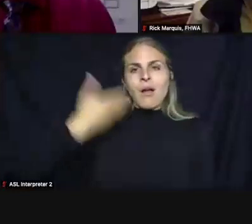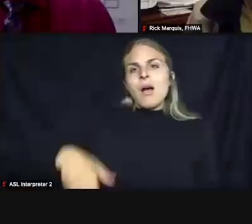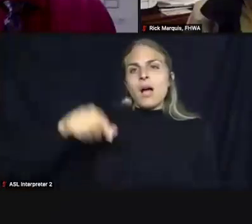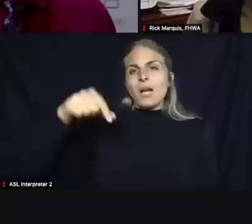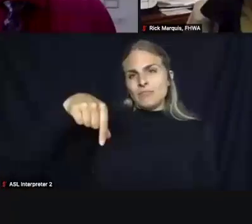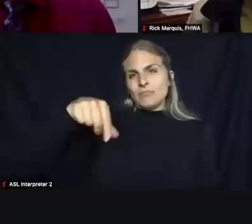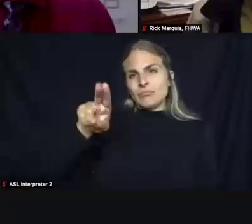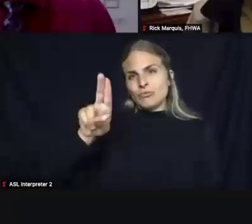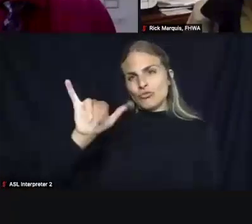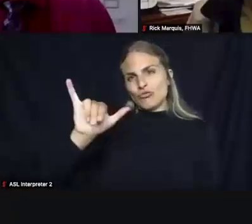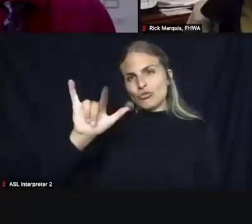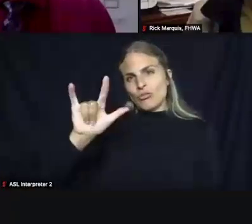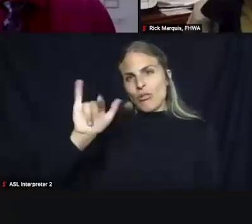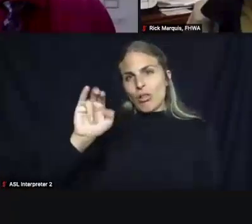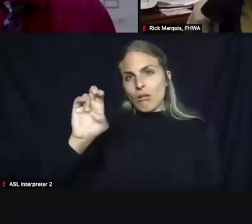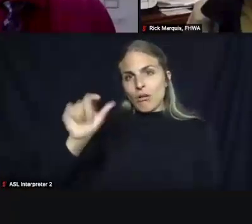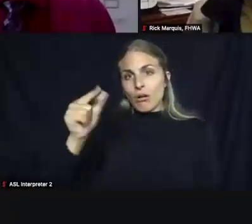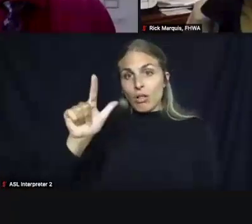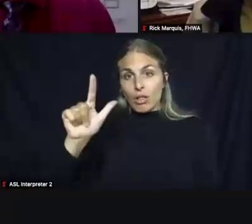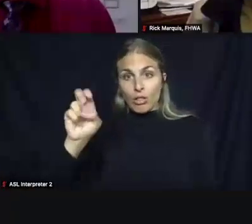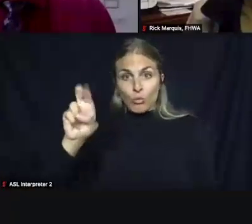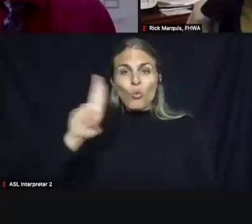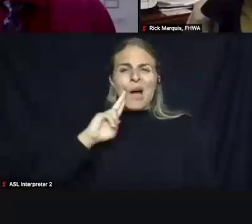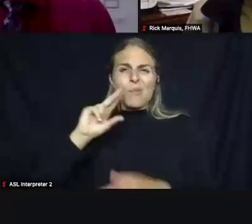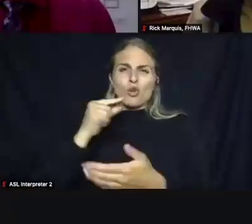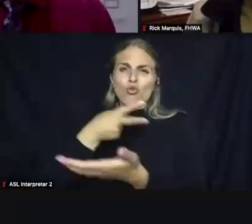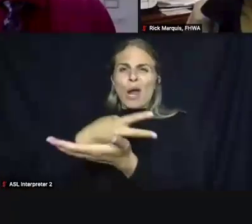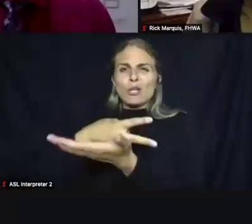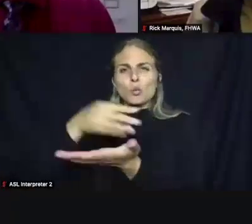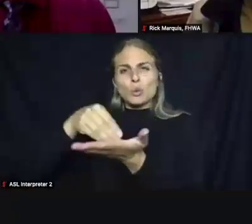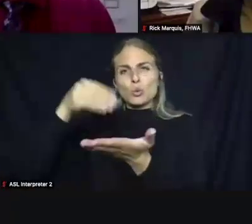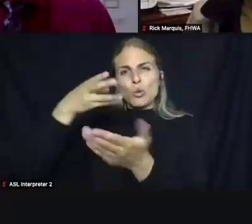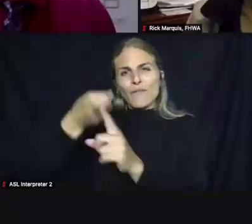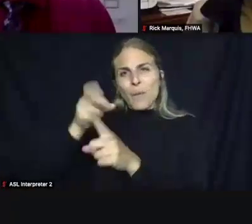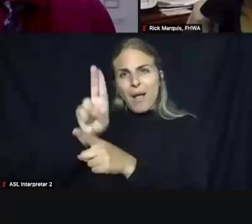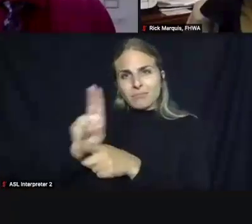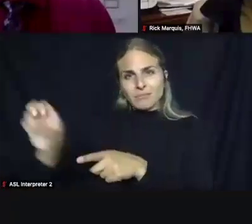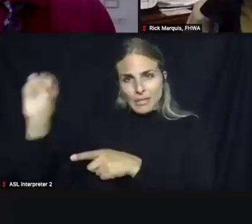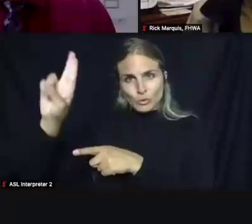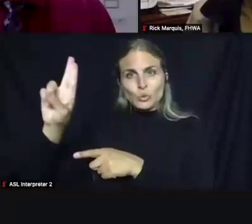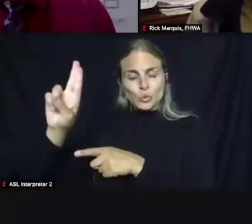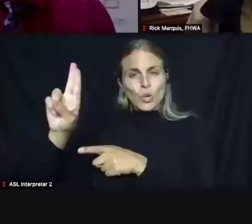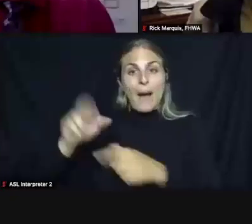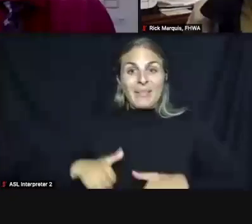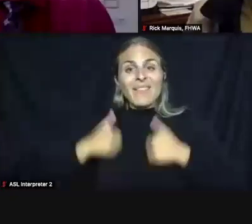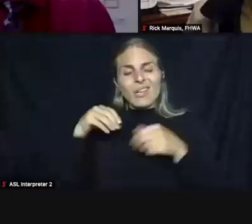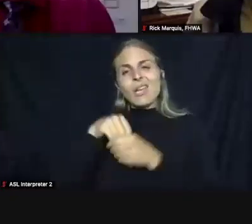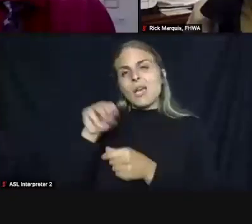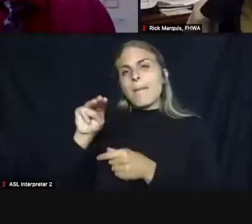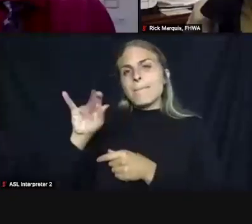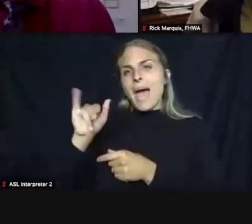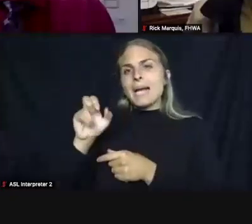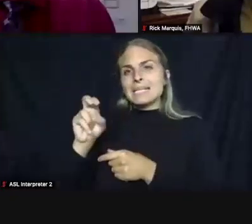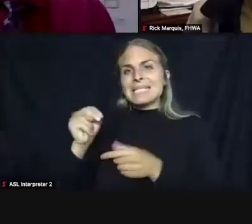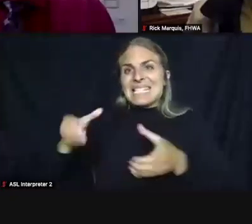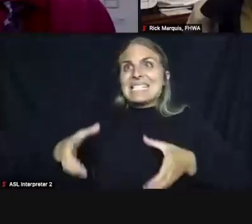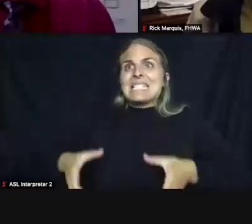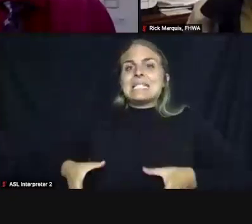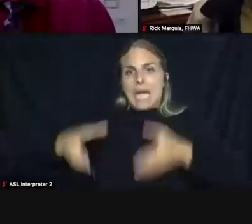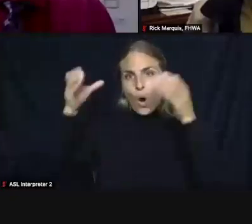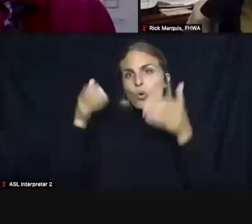Mi nombre es Chiyang Liu. Yo soy estudiante de estudios